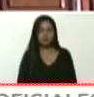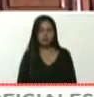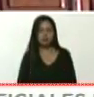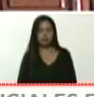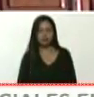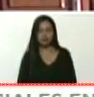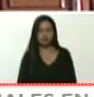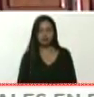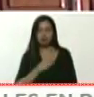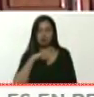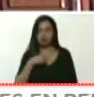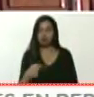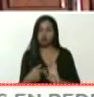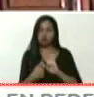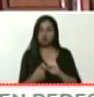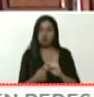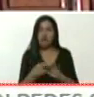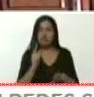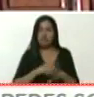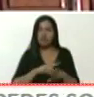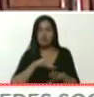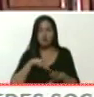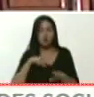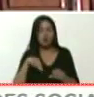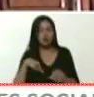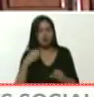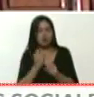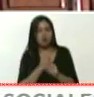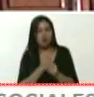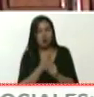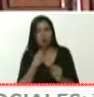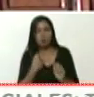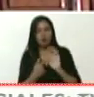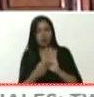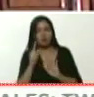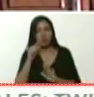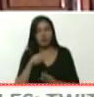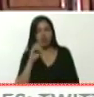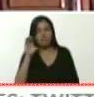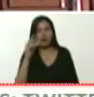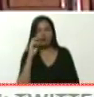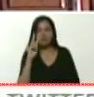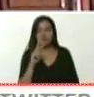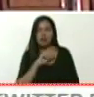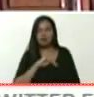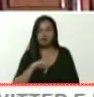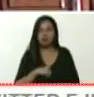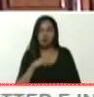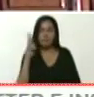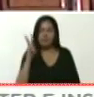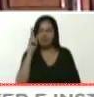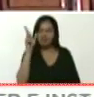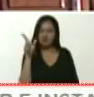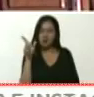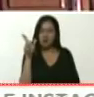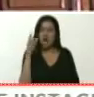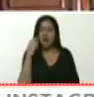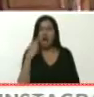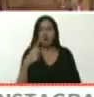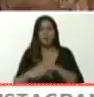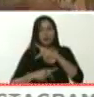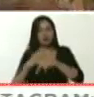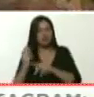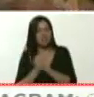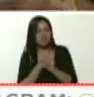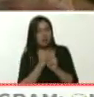Nosotros tenemos que dedicarle tiempo a este trabajo y mostrarlo. El país tiene que ver que hay otra Venezuela que produce, que